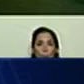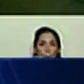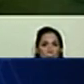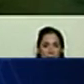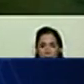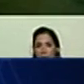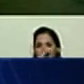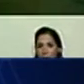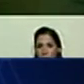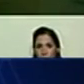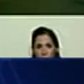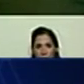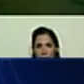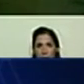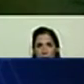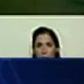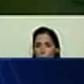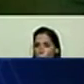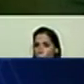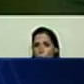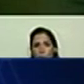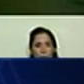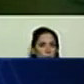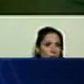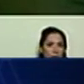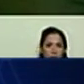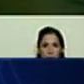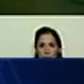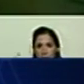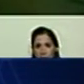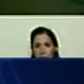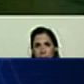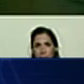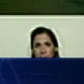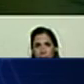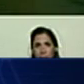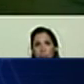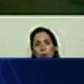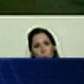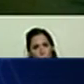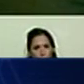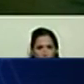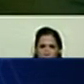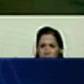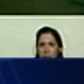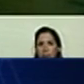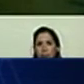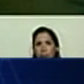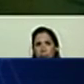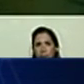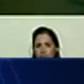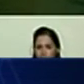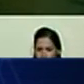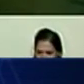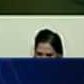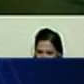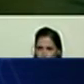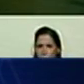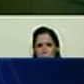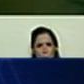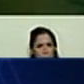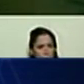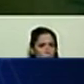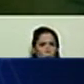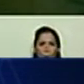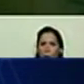nacional, contra nuestro derecho de ser libres, de ser independientes, de darnos nuestro propio gobierno,